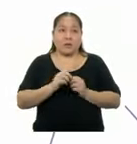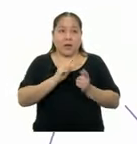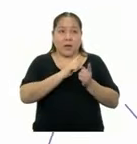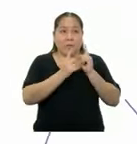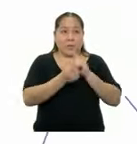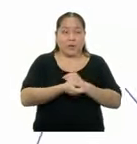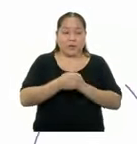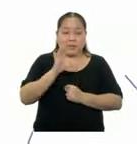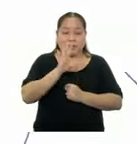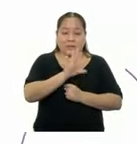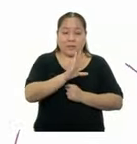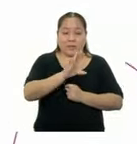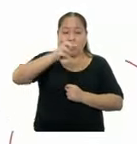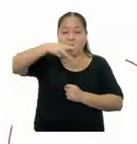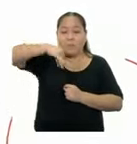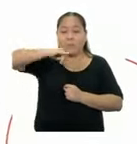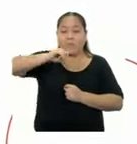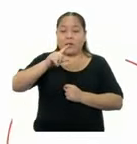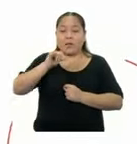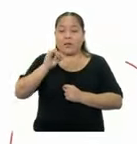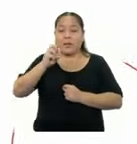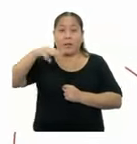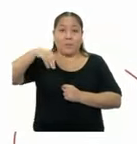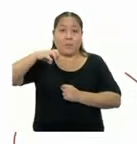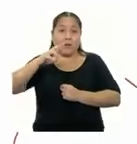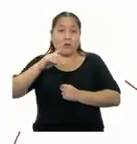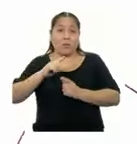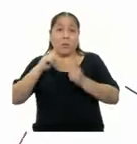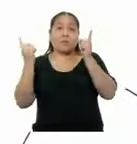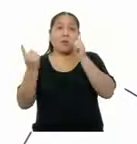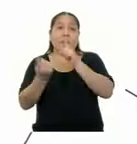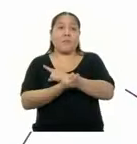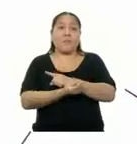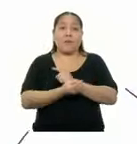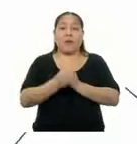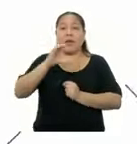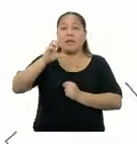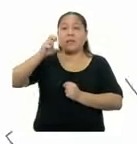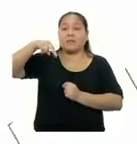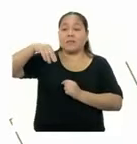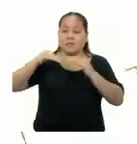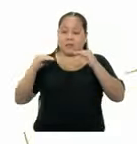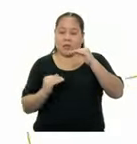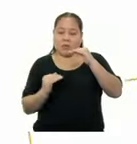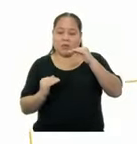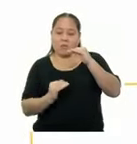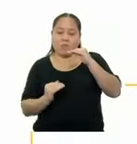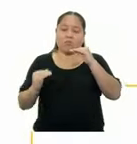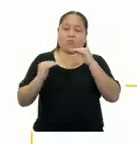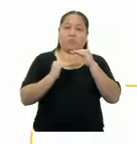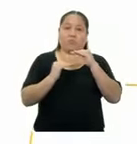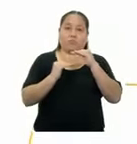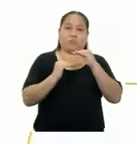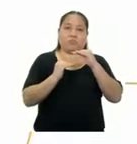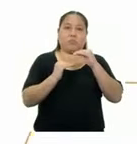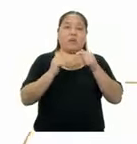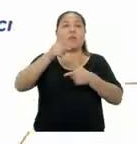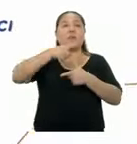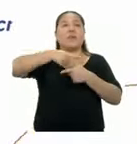milímetros a centímetros. Y para pasar de un submúltiplo menor a otro submúltiplo mayor,